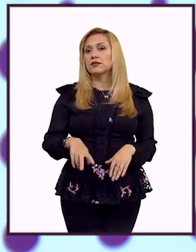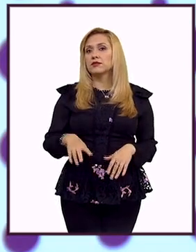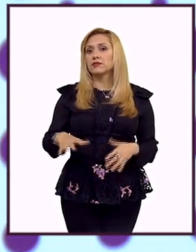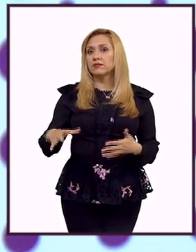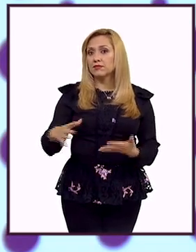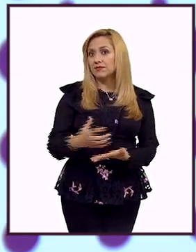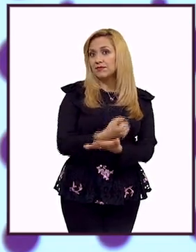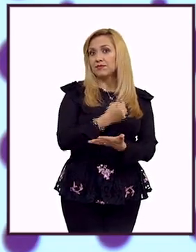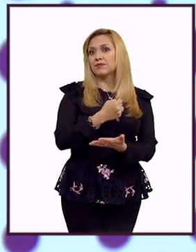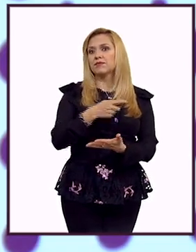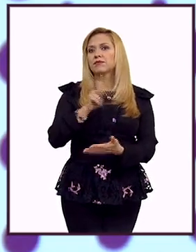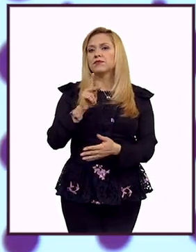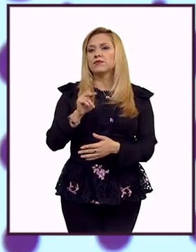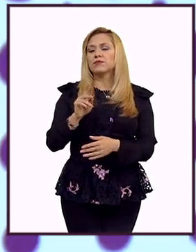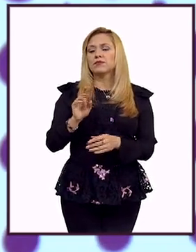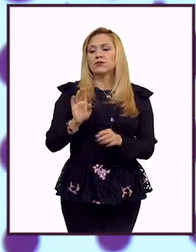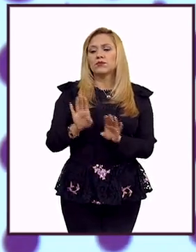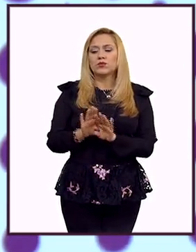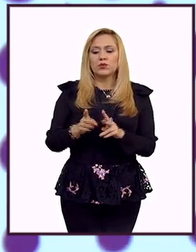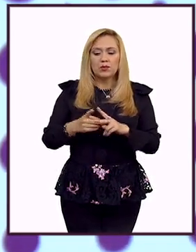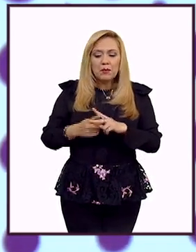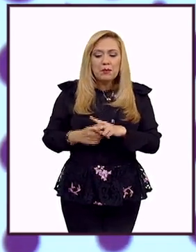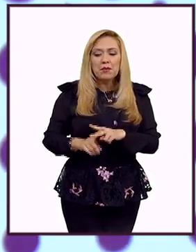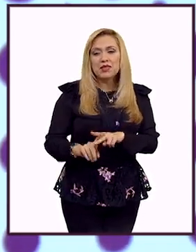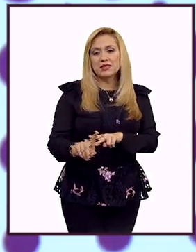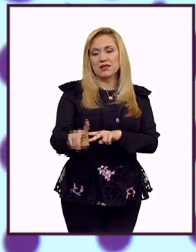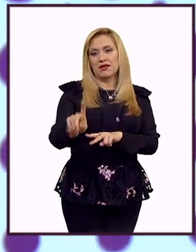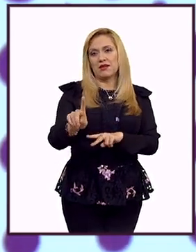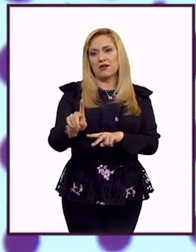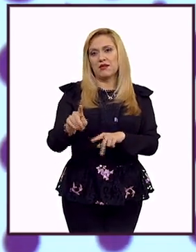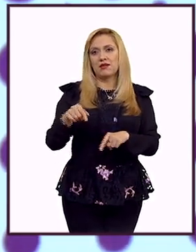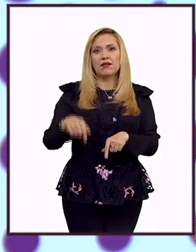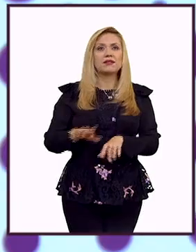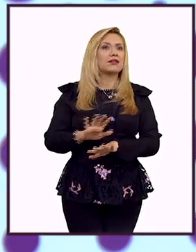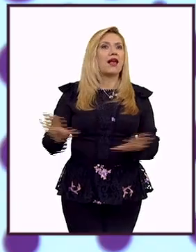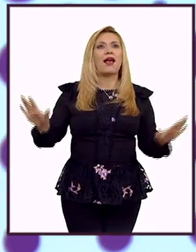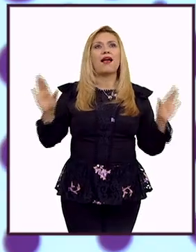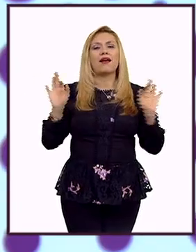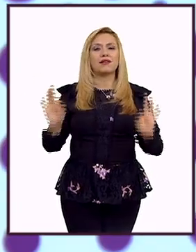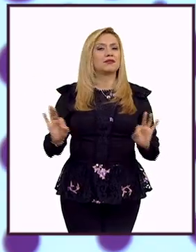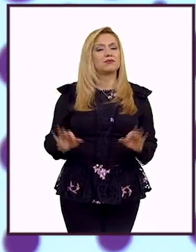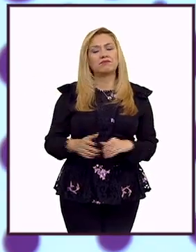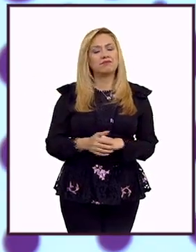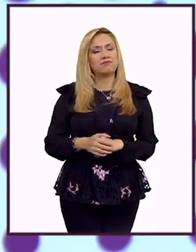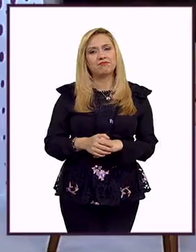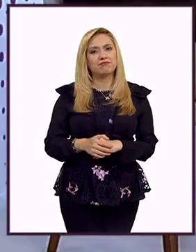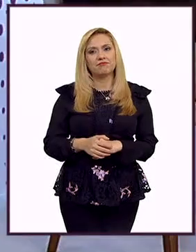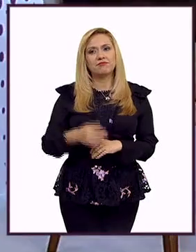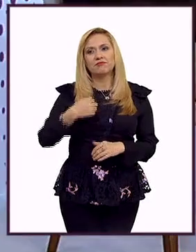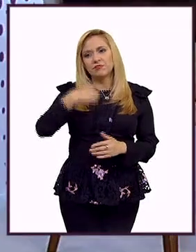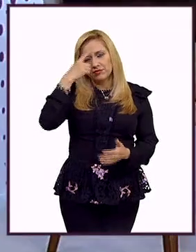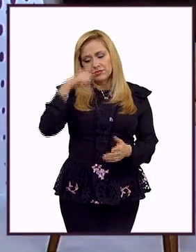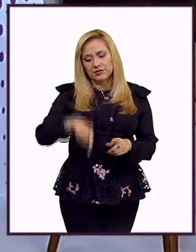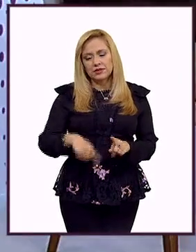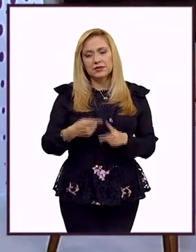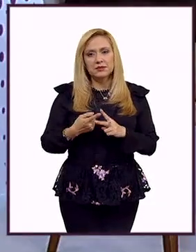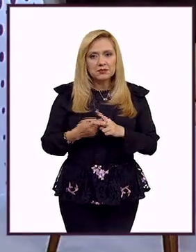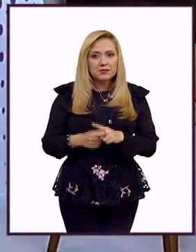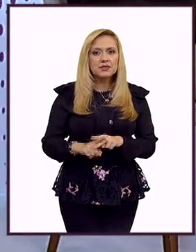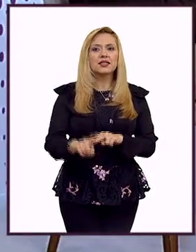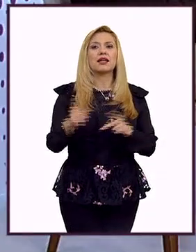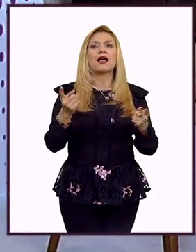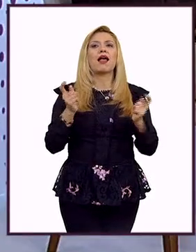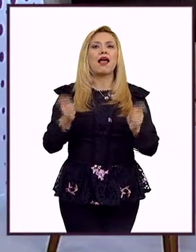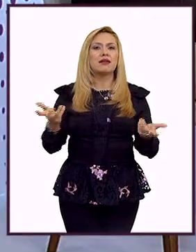es el punto final, es apenas un punto de partida para nuevos derechos. Como lo conversamos hace un rato, este es un punto para empezar a definir qué